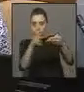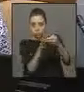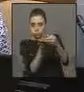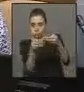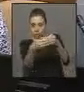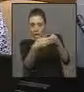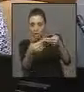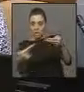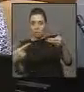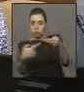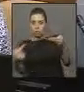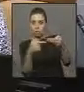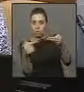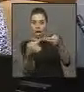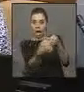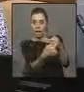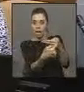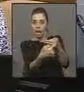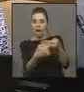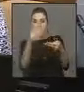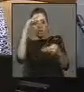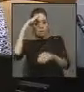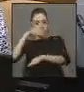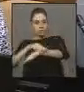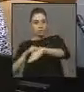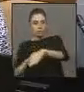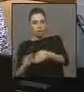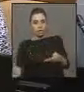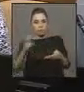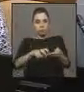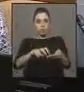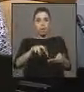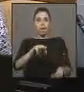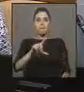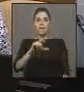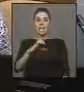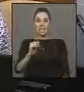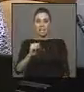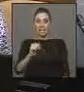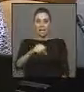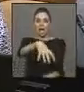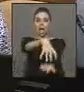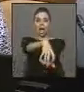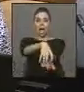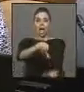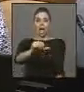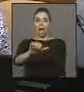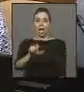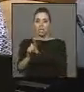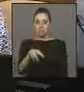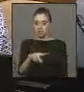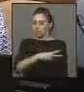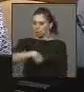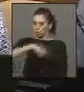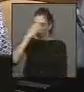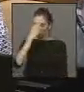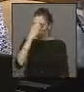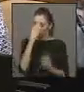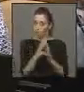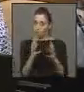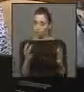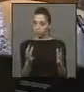bala, fue abordado por personal de la Capitanía de Puerto de Melinca en la región de Aysén. Nos preocupa